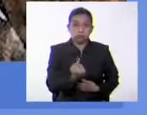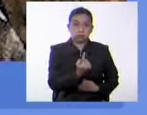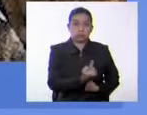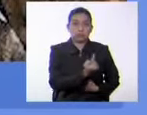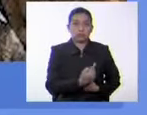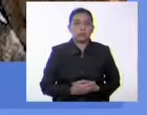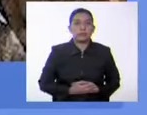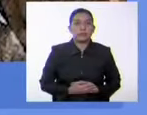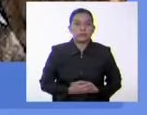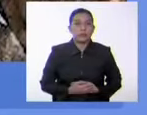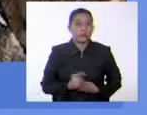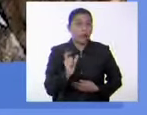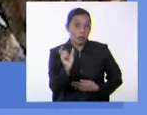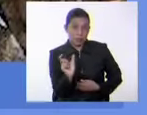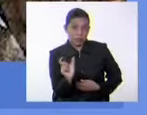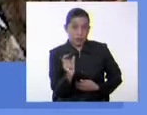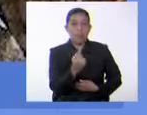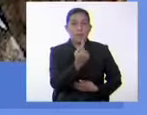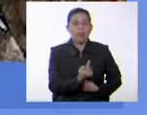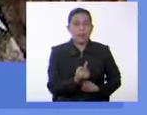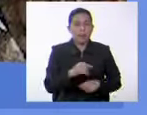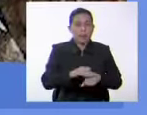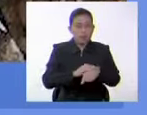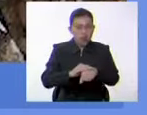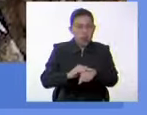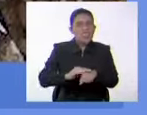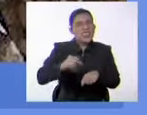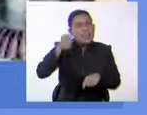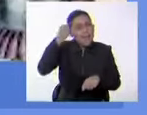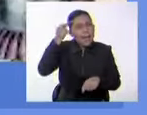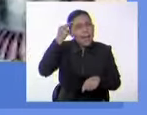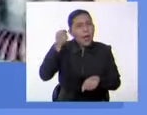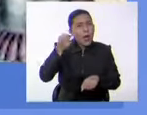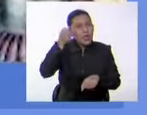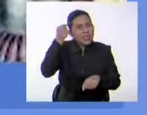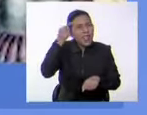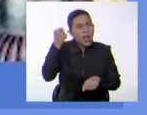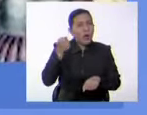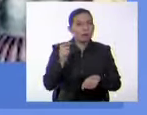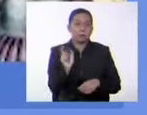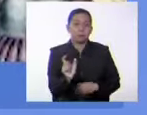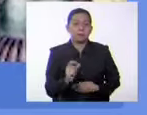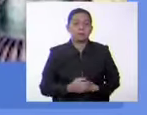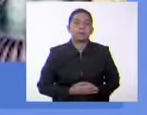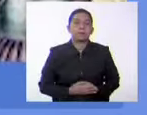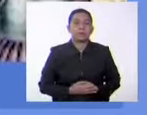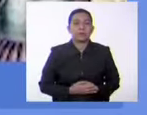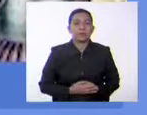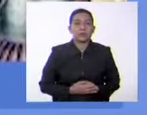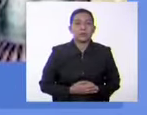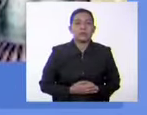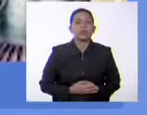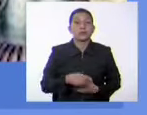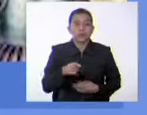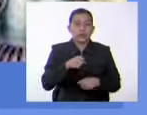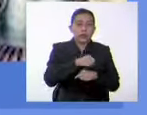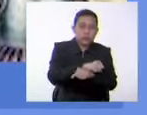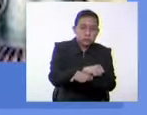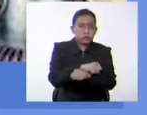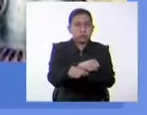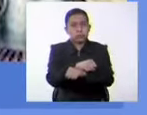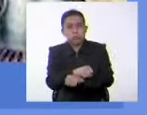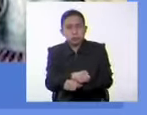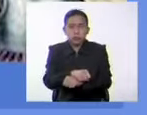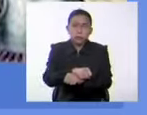una palabra que no está bien dicha, de los negros, ¿verdad?, que en ese momento se conocía según las literaturas, y se dio la esclavitud. Pero